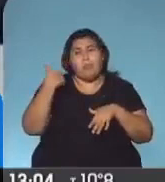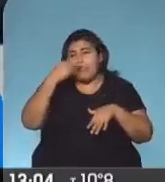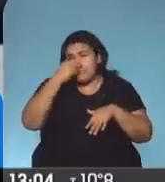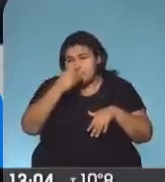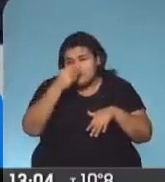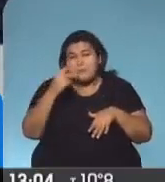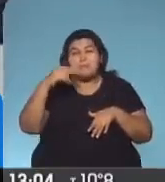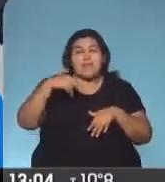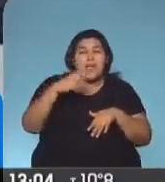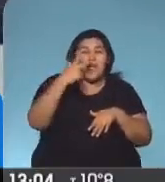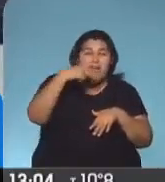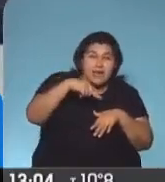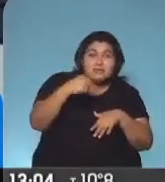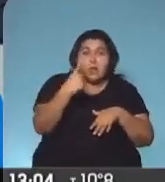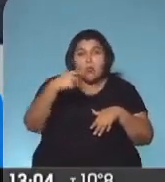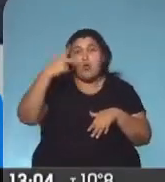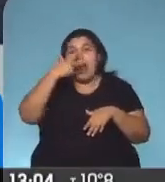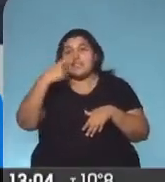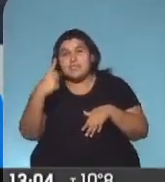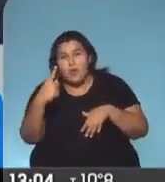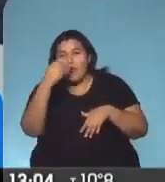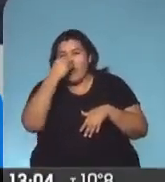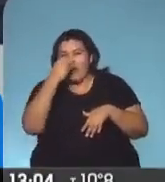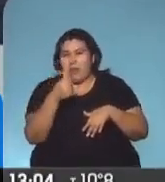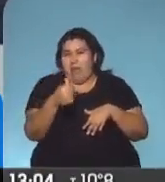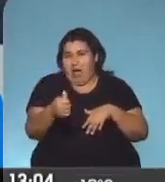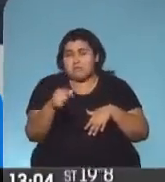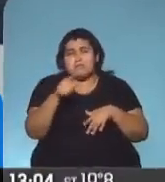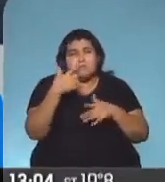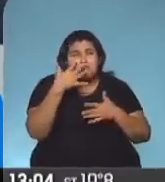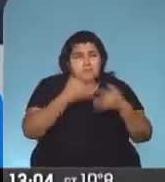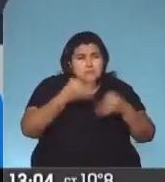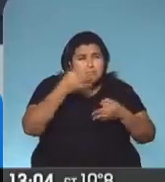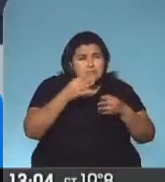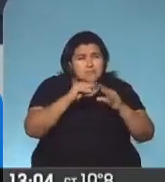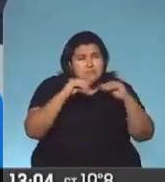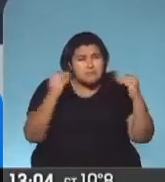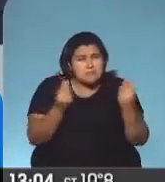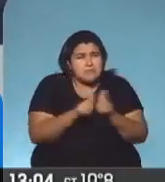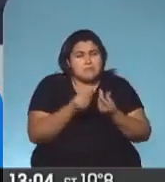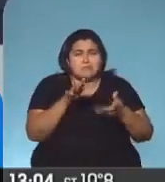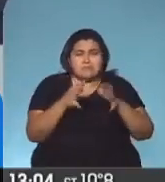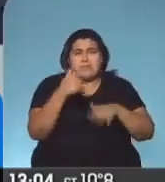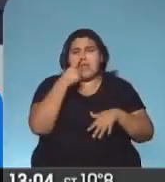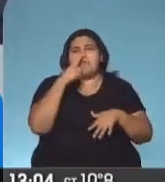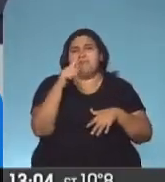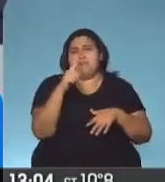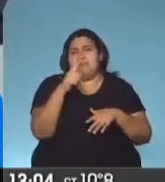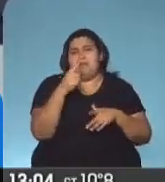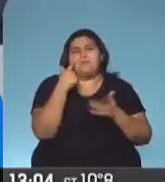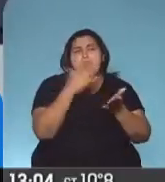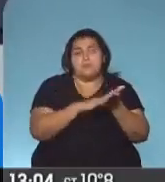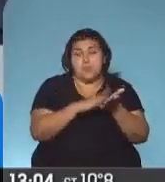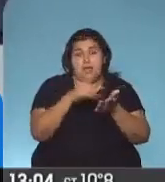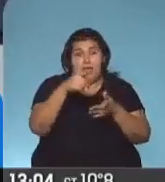n1h1 gripe a allí se llegaron a analizar un alrededor de 1.000 muestras este